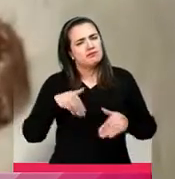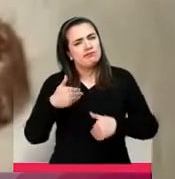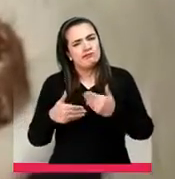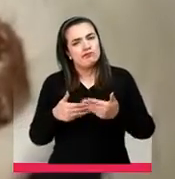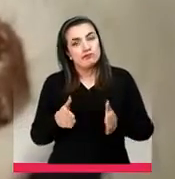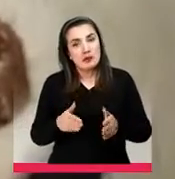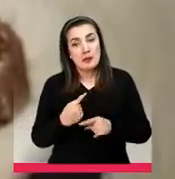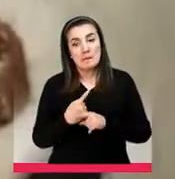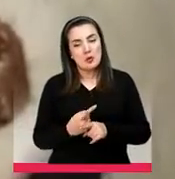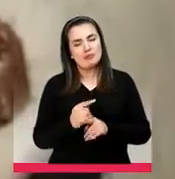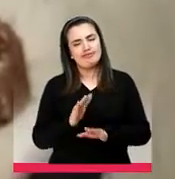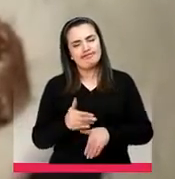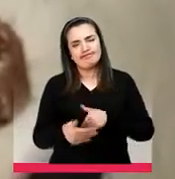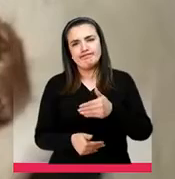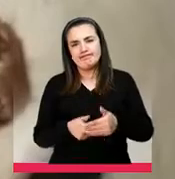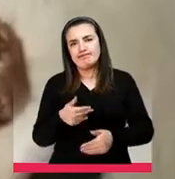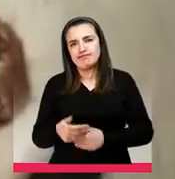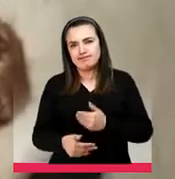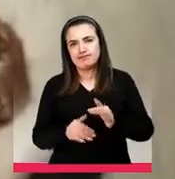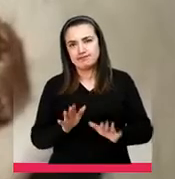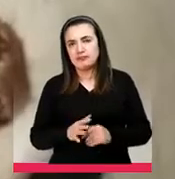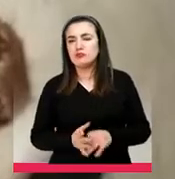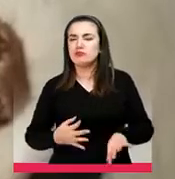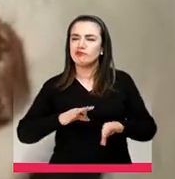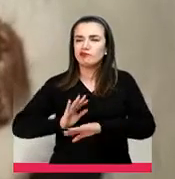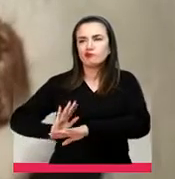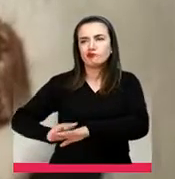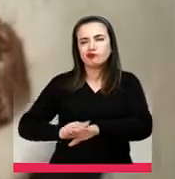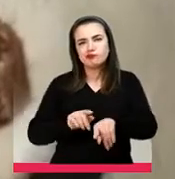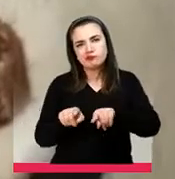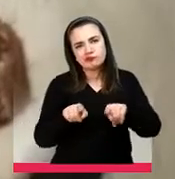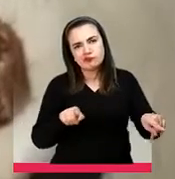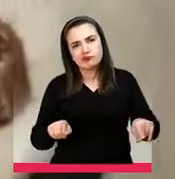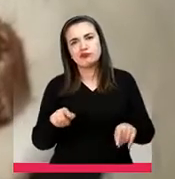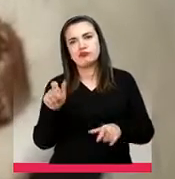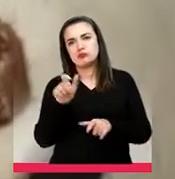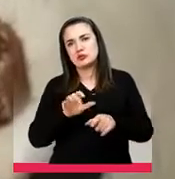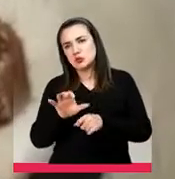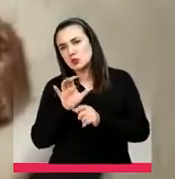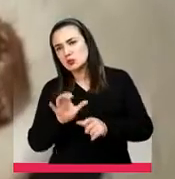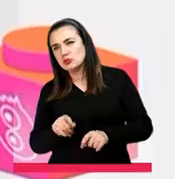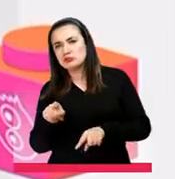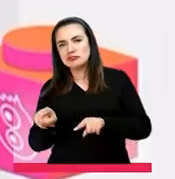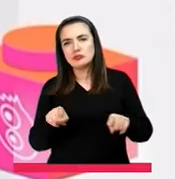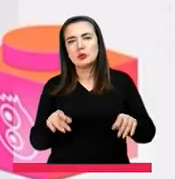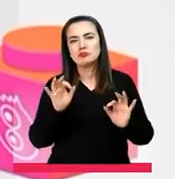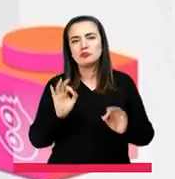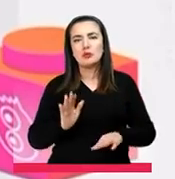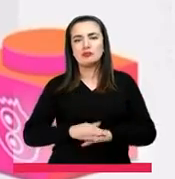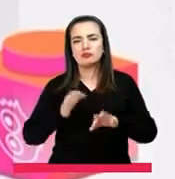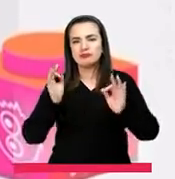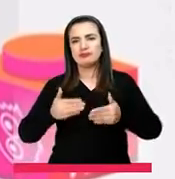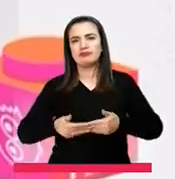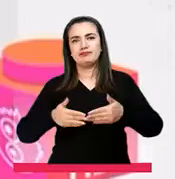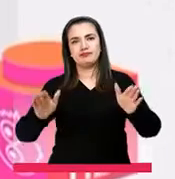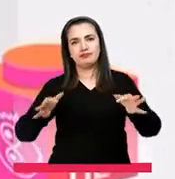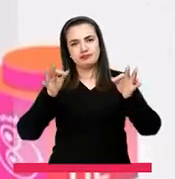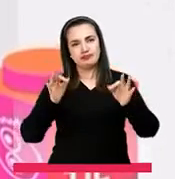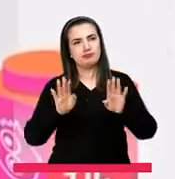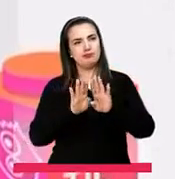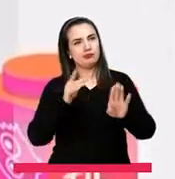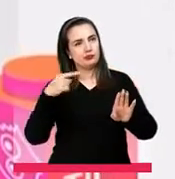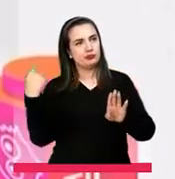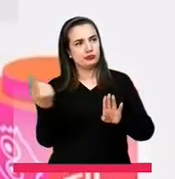paulatina y podéis vamos a estar informando a nuestra ciudadanía en qué momento vamos a abrir puertas y con qué